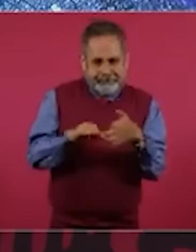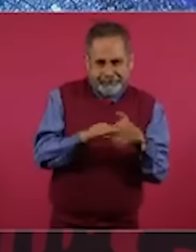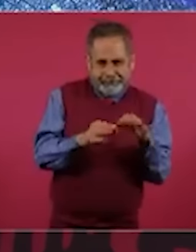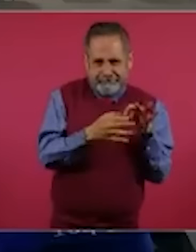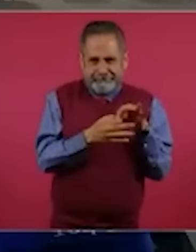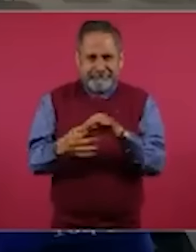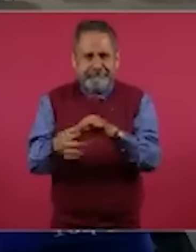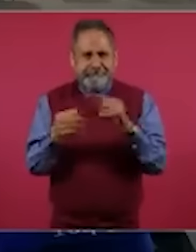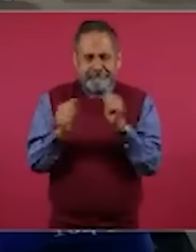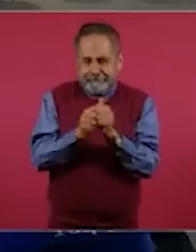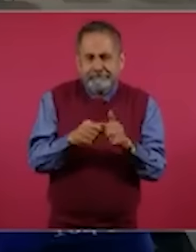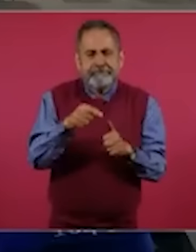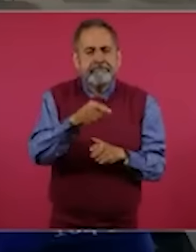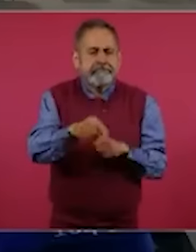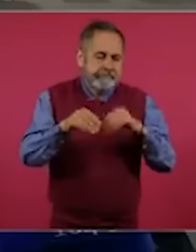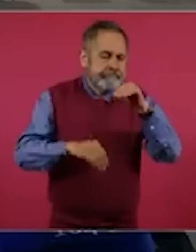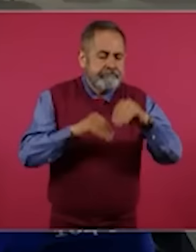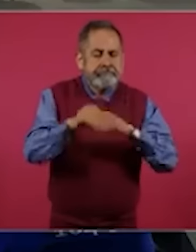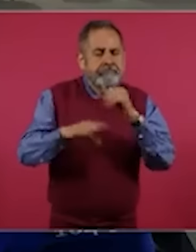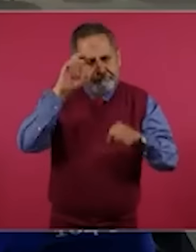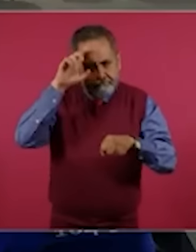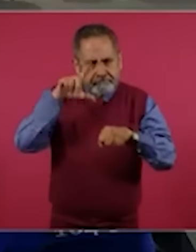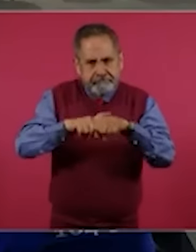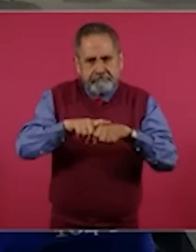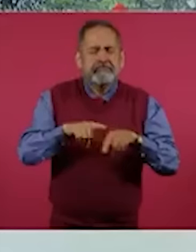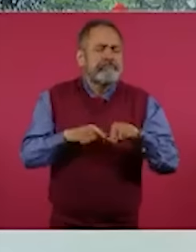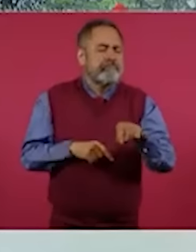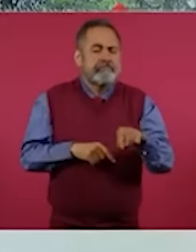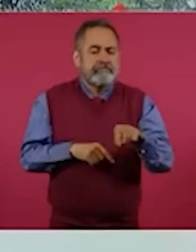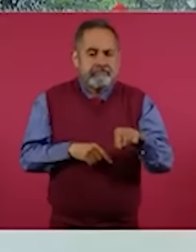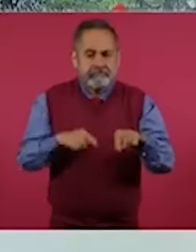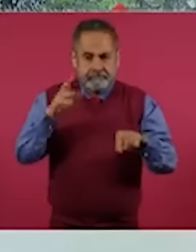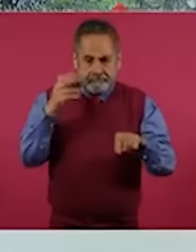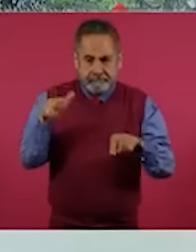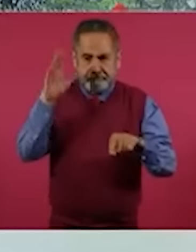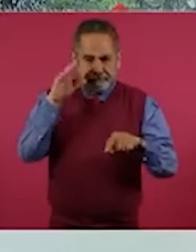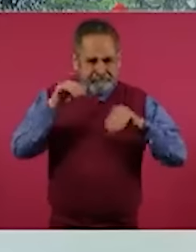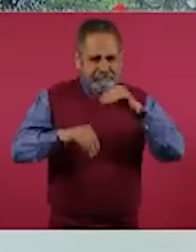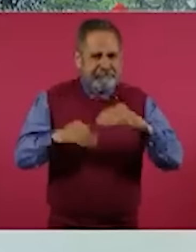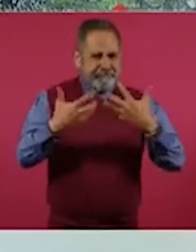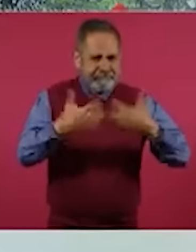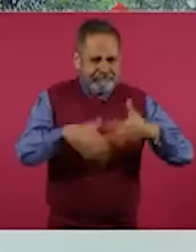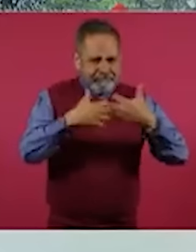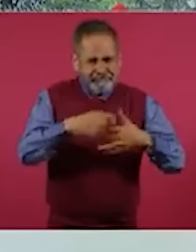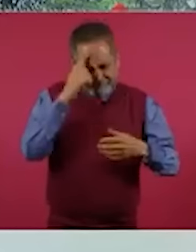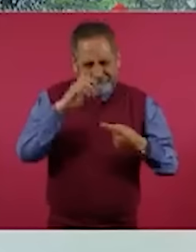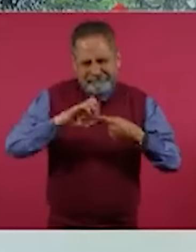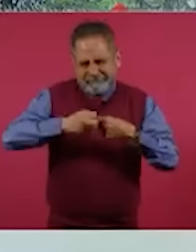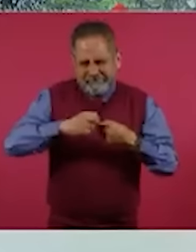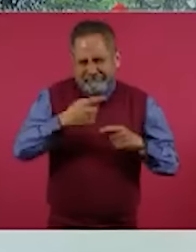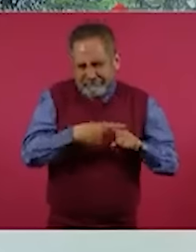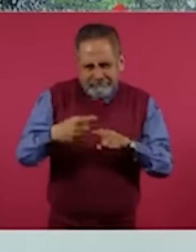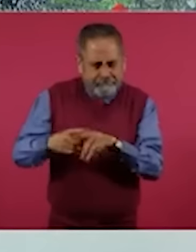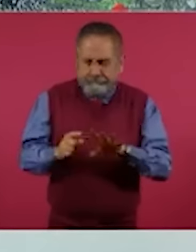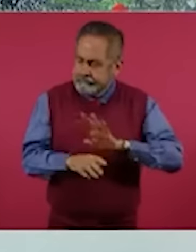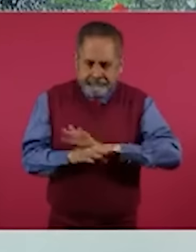se transforma en infraestructura cultural. Lo que era la antigua ensambladora se convierte en la